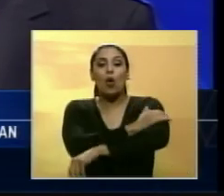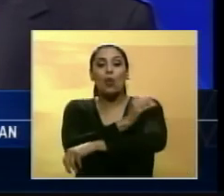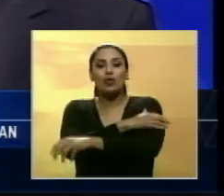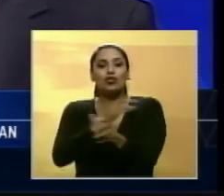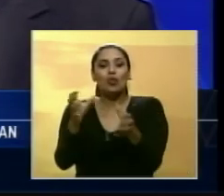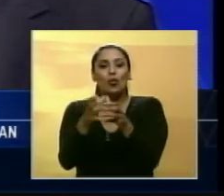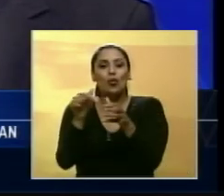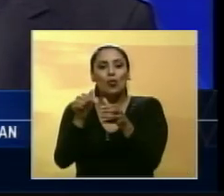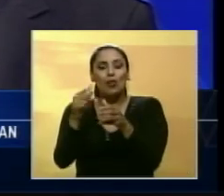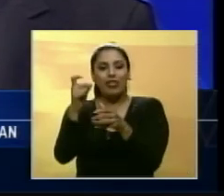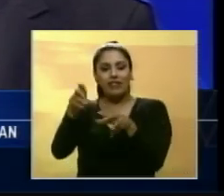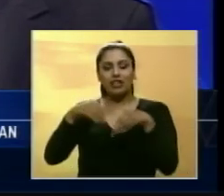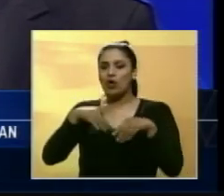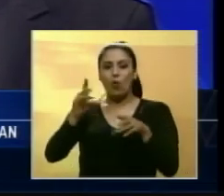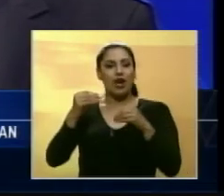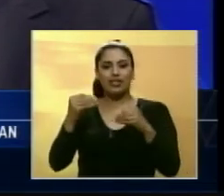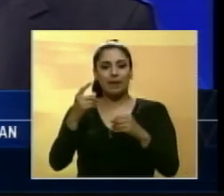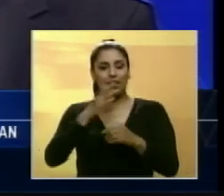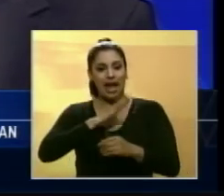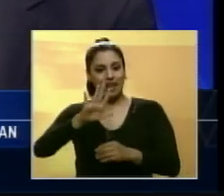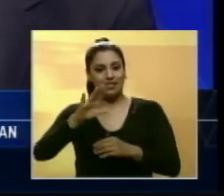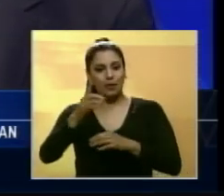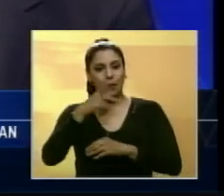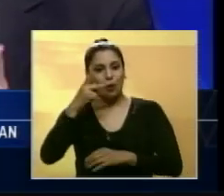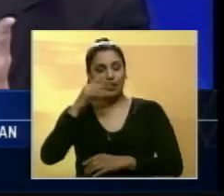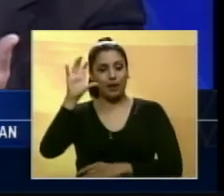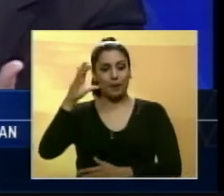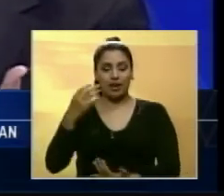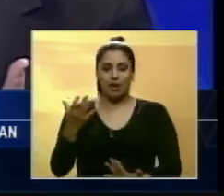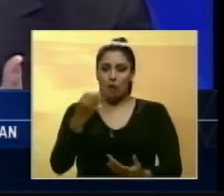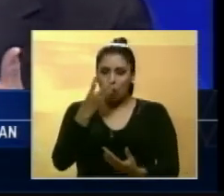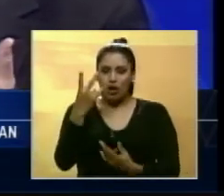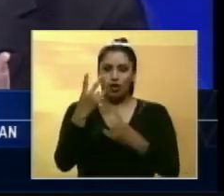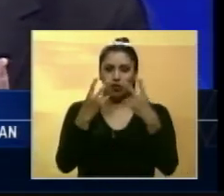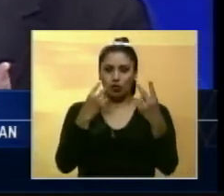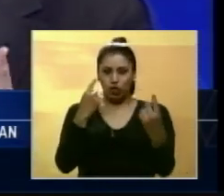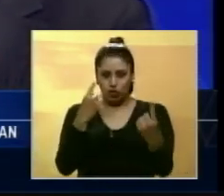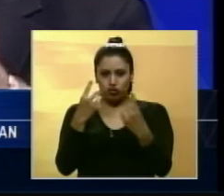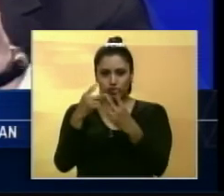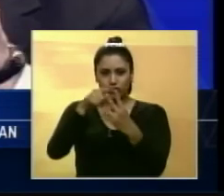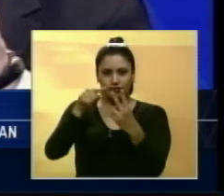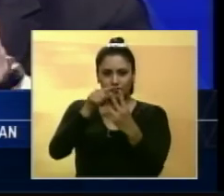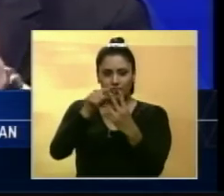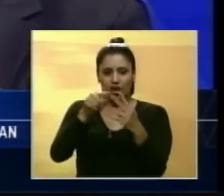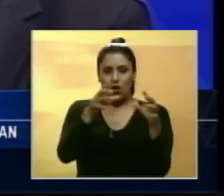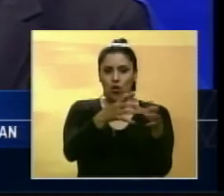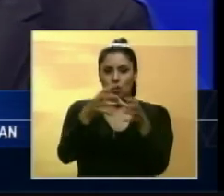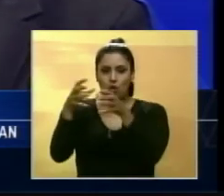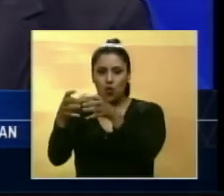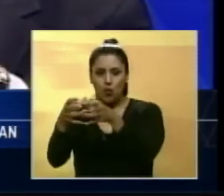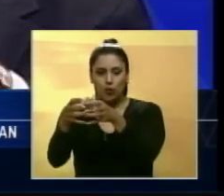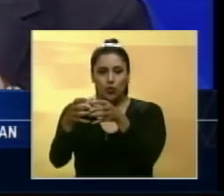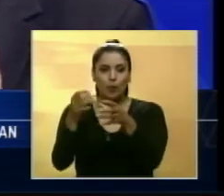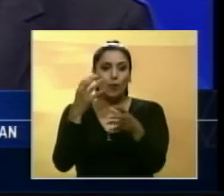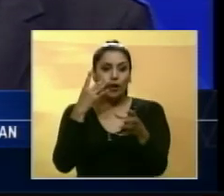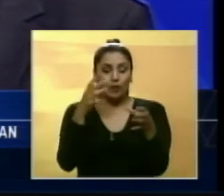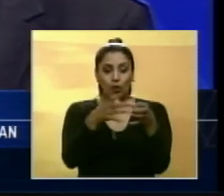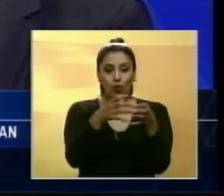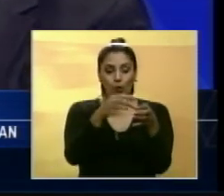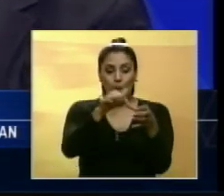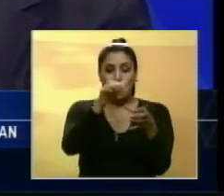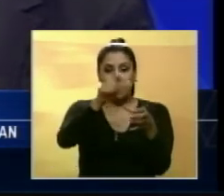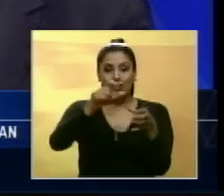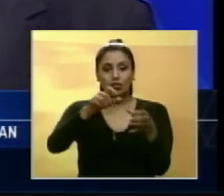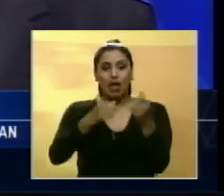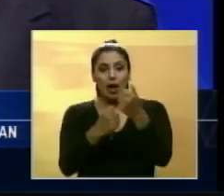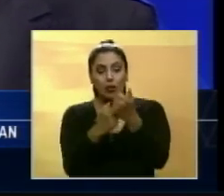está haciendo política en el país. Pues bueno, esas dos realidades, esos dos espacios de la sociedad